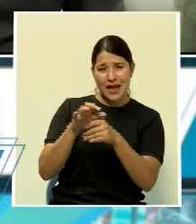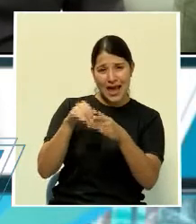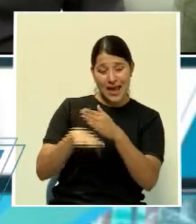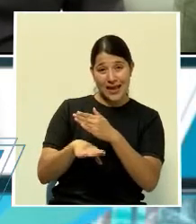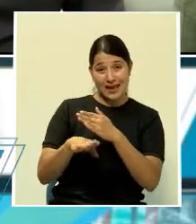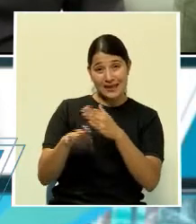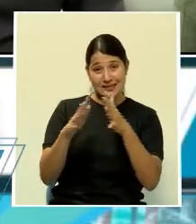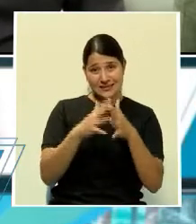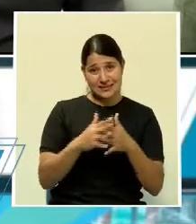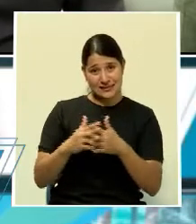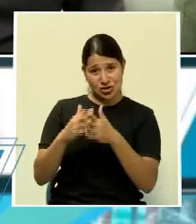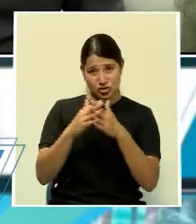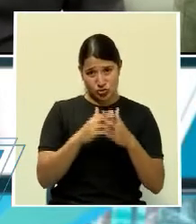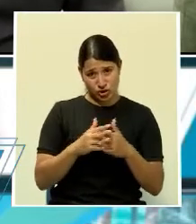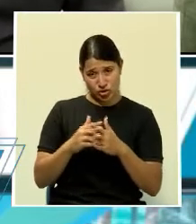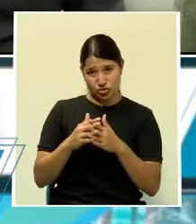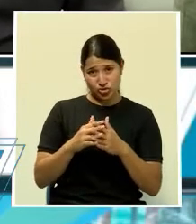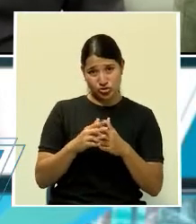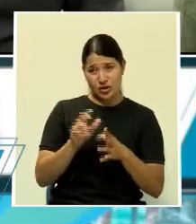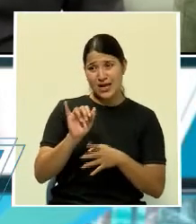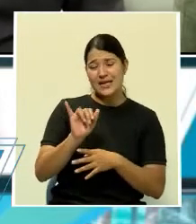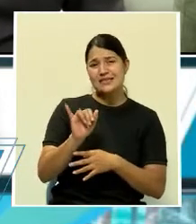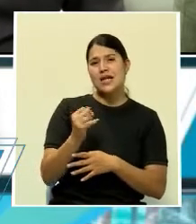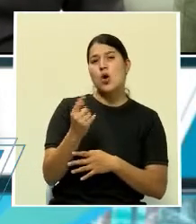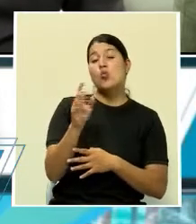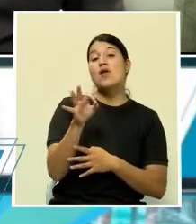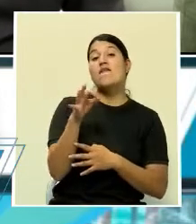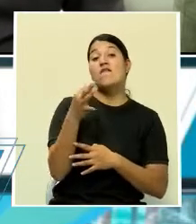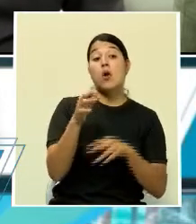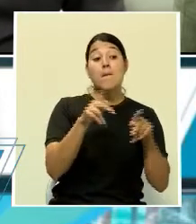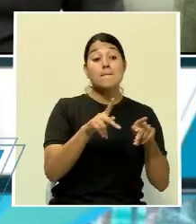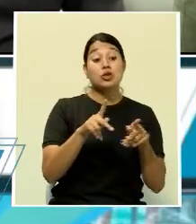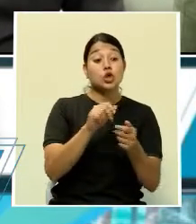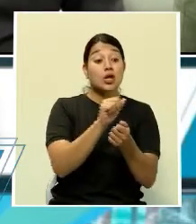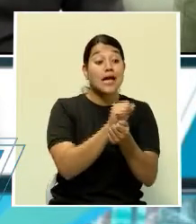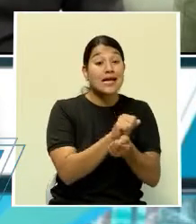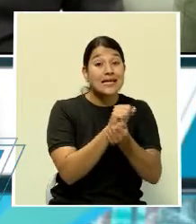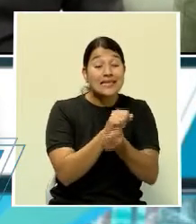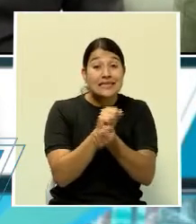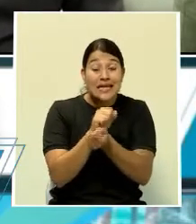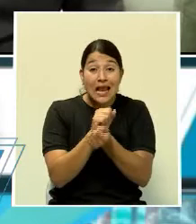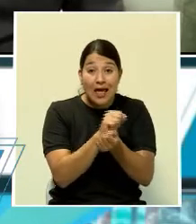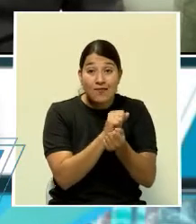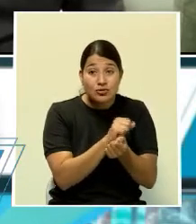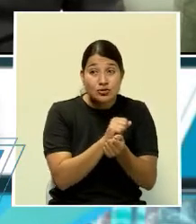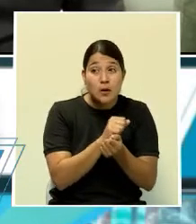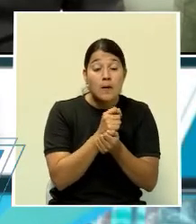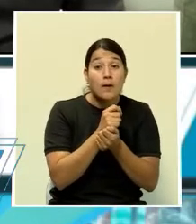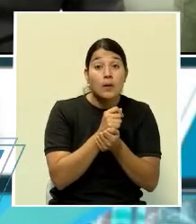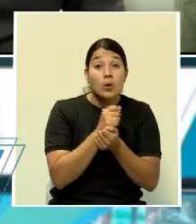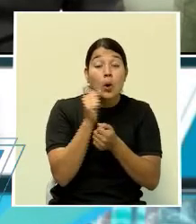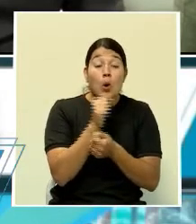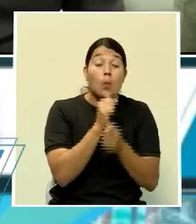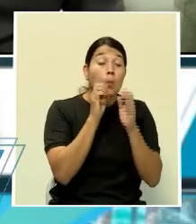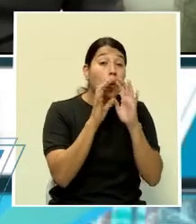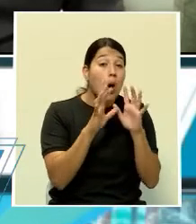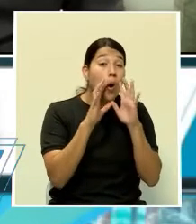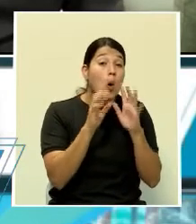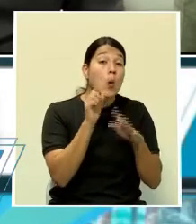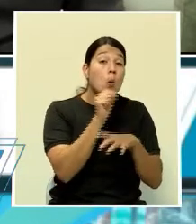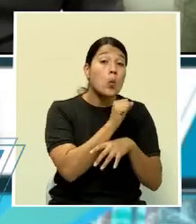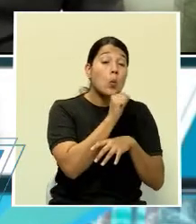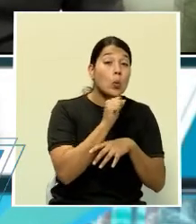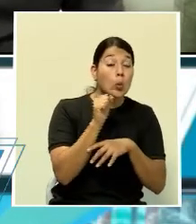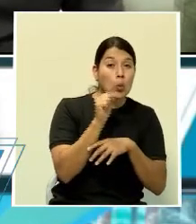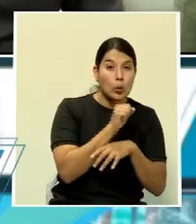Unidos, que era una manera de comunicarse entre los esclavos de distintas plantaciones y que dio lugar al